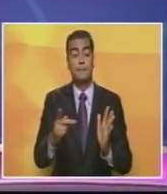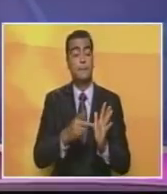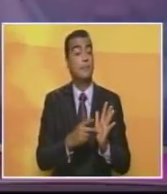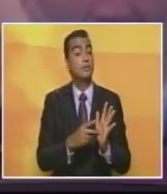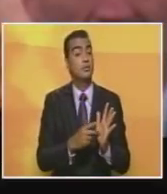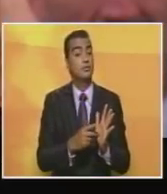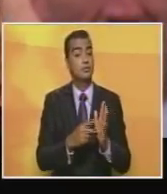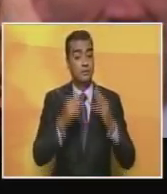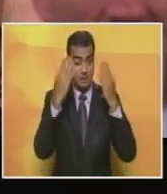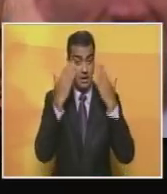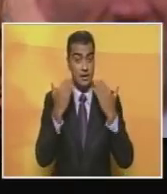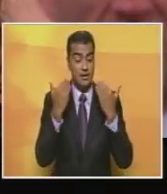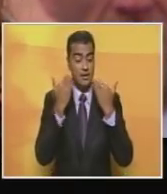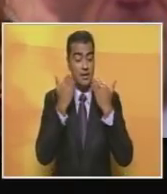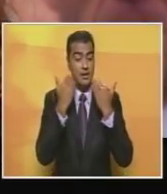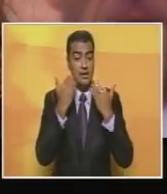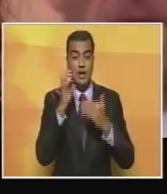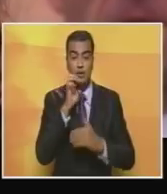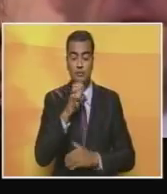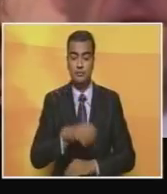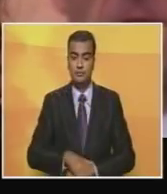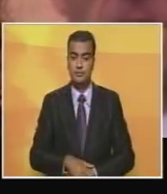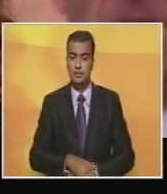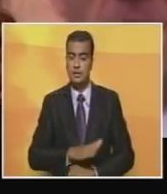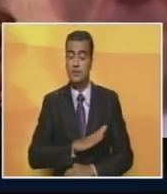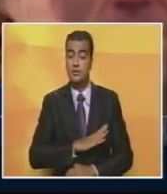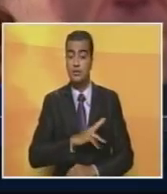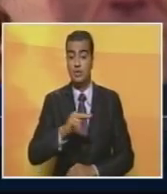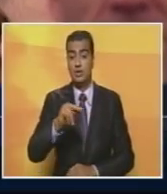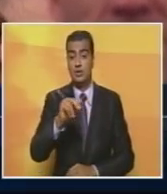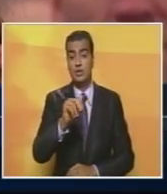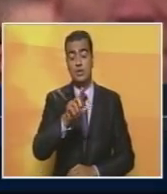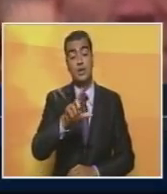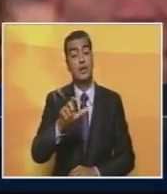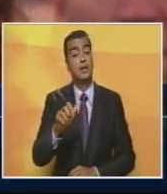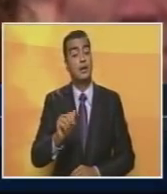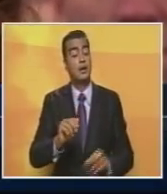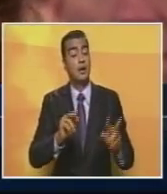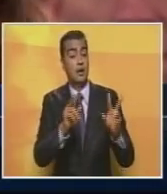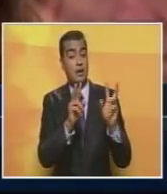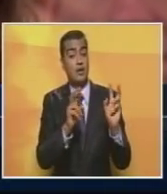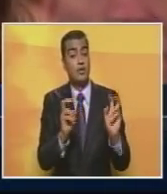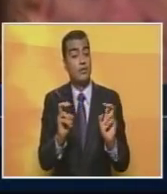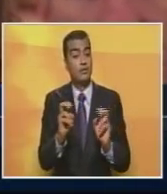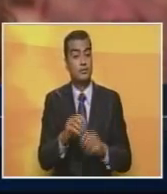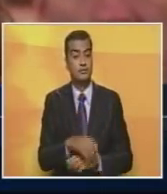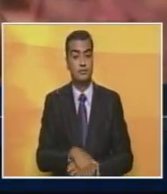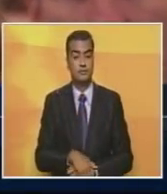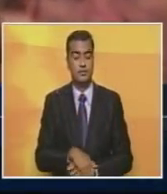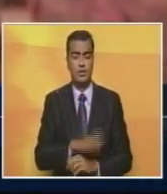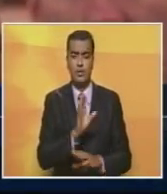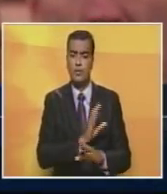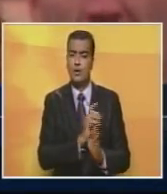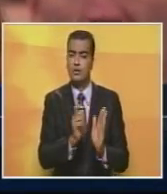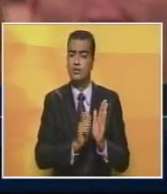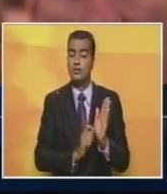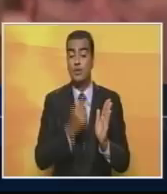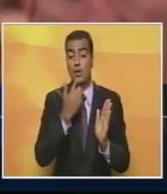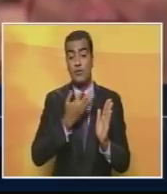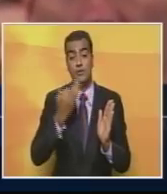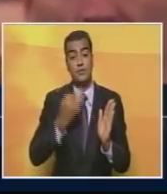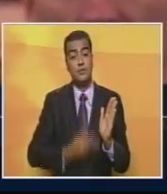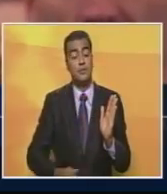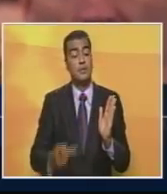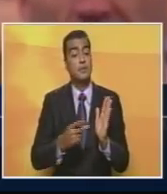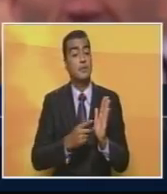remake del Rey León. Queen Bee prestará su voz al personaje de Nala en la nueva versión del clásico de Disney. Con un comunicado se confirmó su